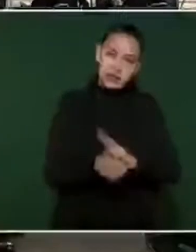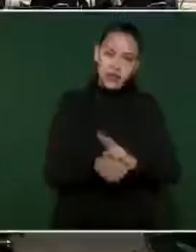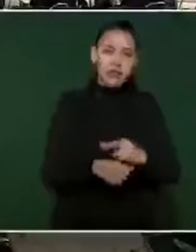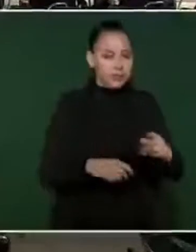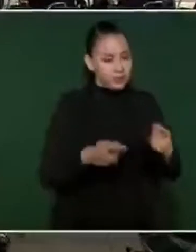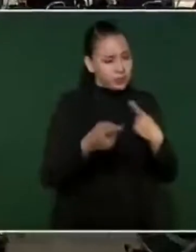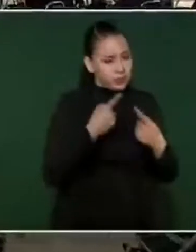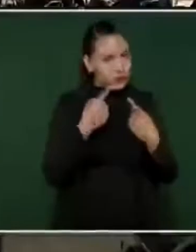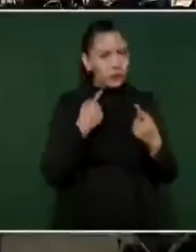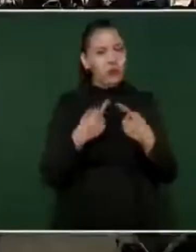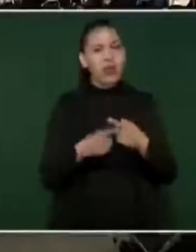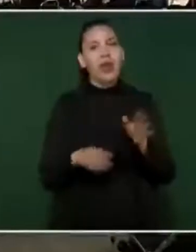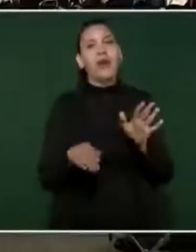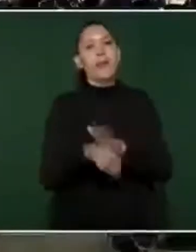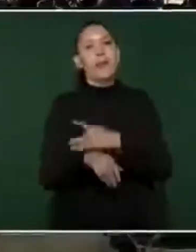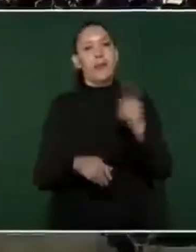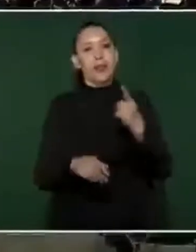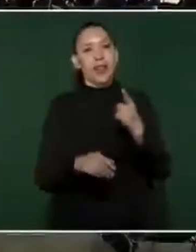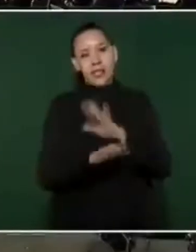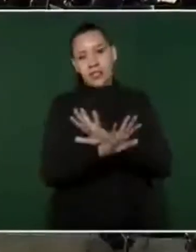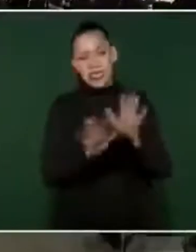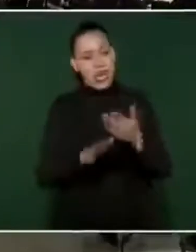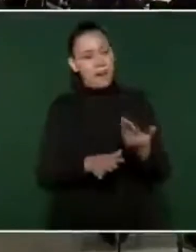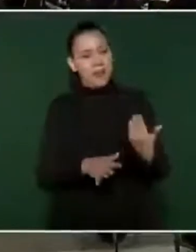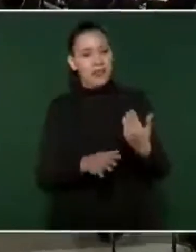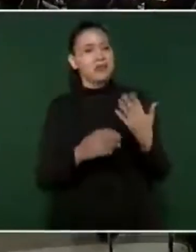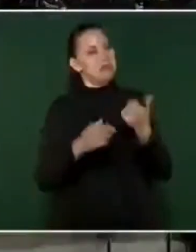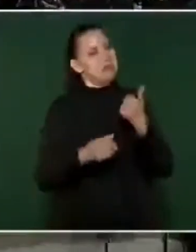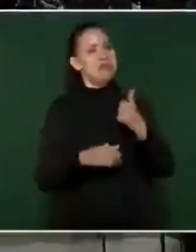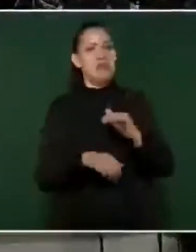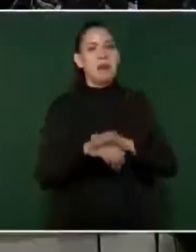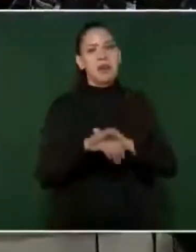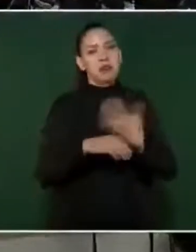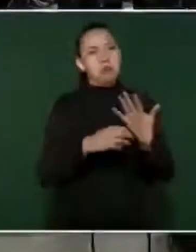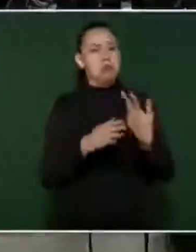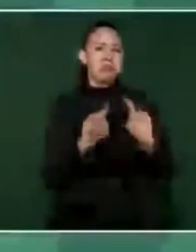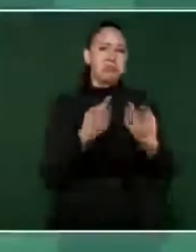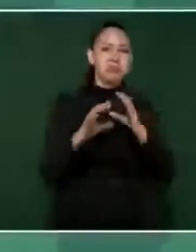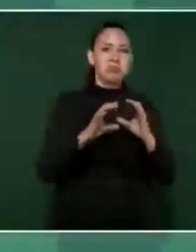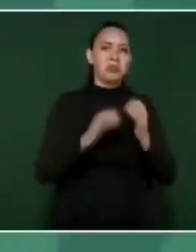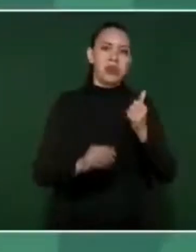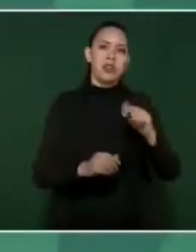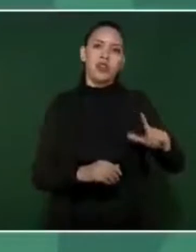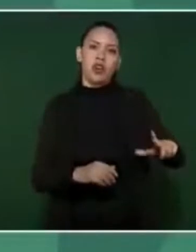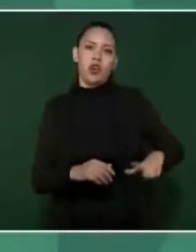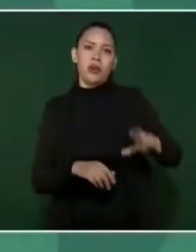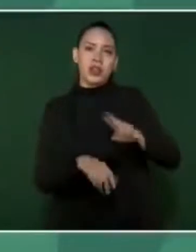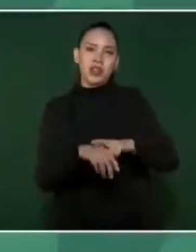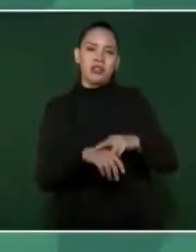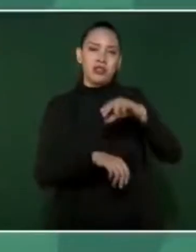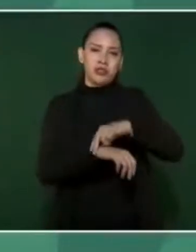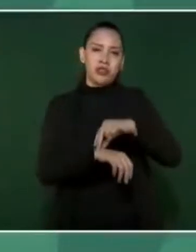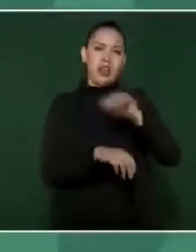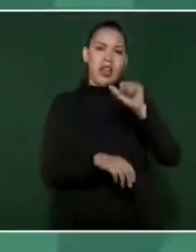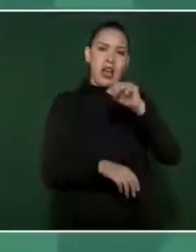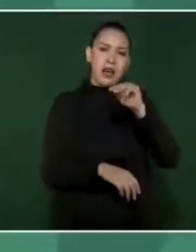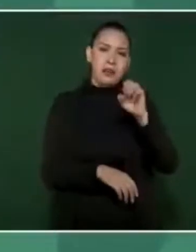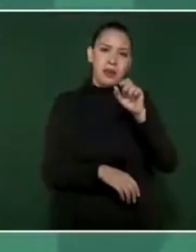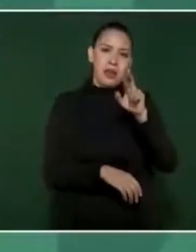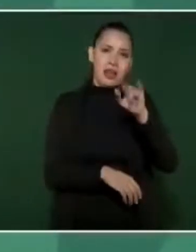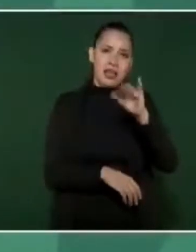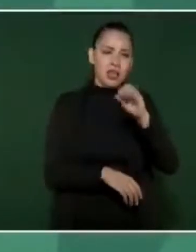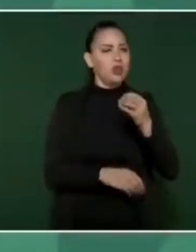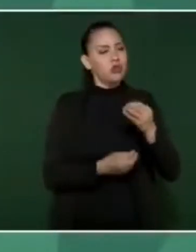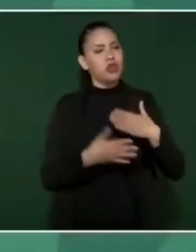tenemos muy buena relación y le tenemos mucha confianza, y nos vamos a poner